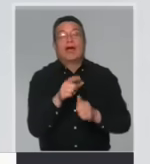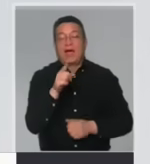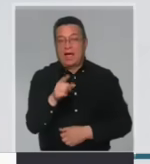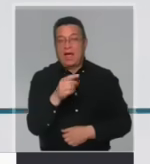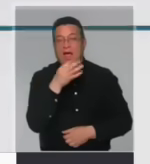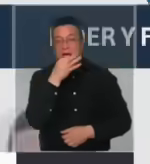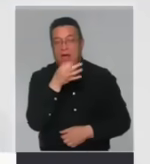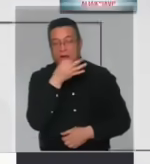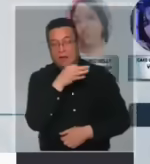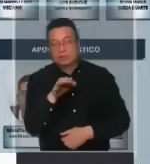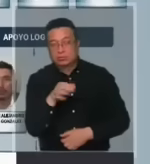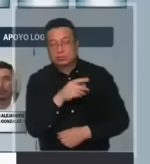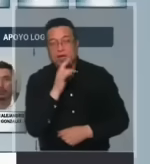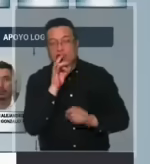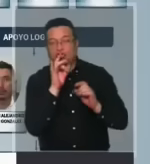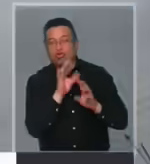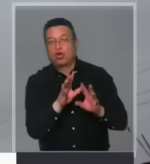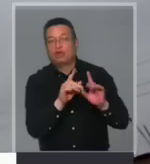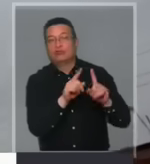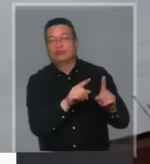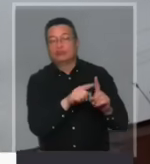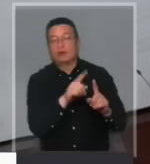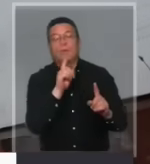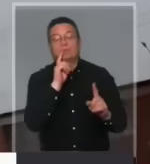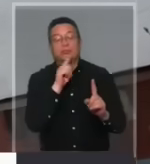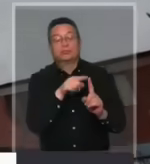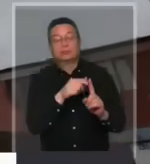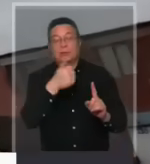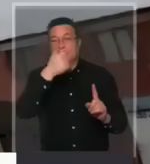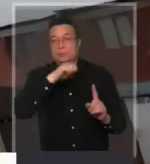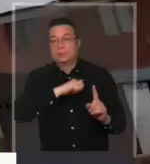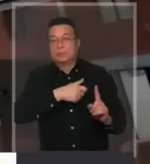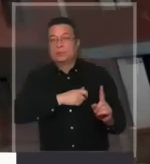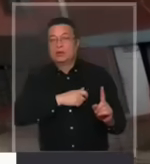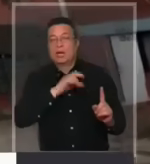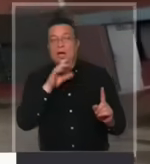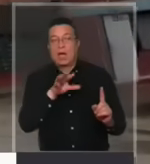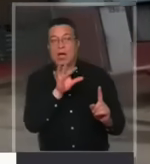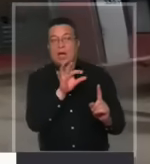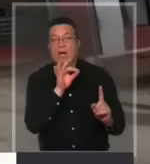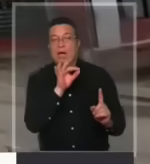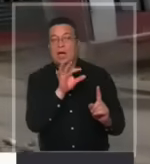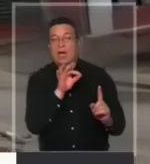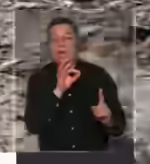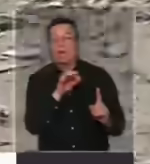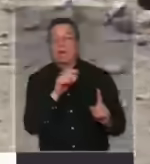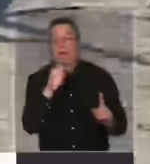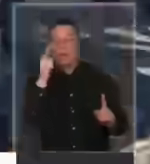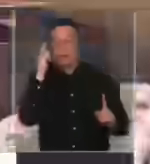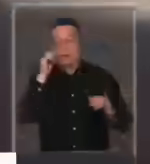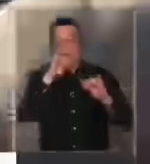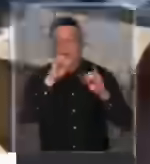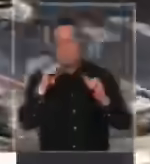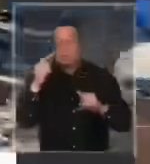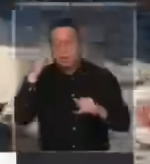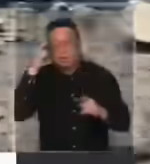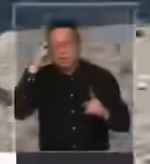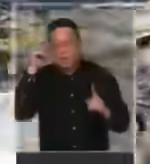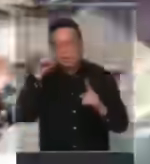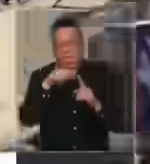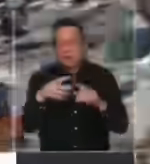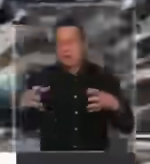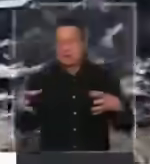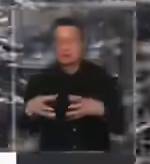propia de los integrantes que el oficial encubierto comenzó a descifrar y una manera de pensar y referirse a la